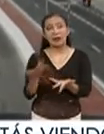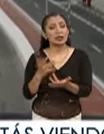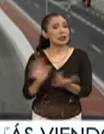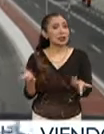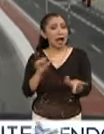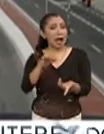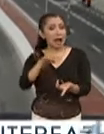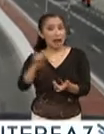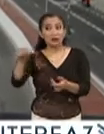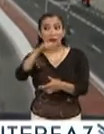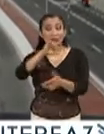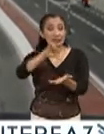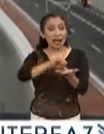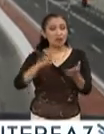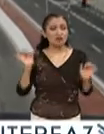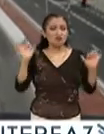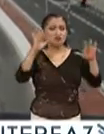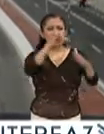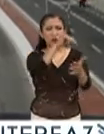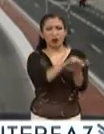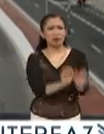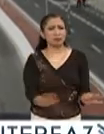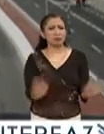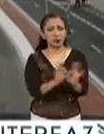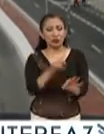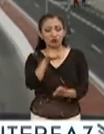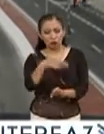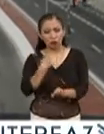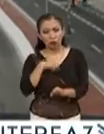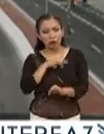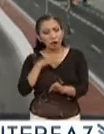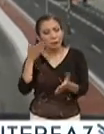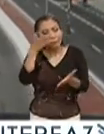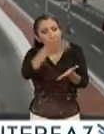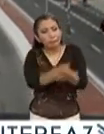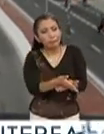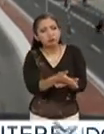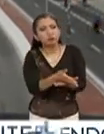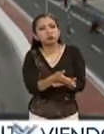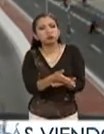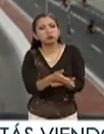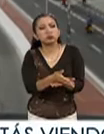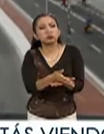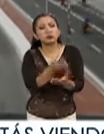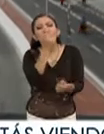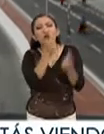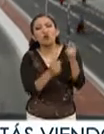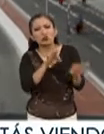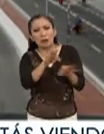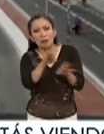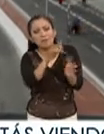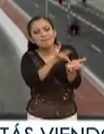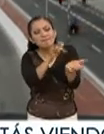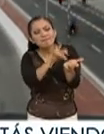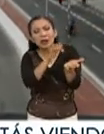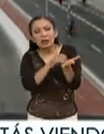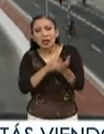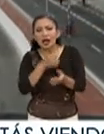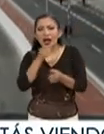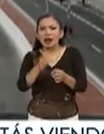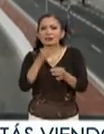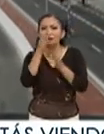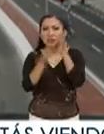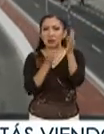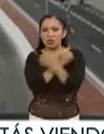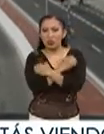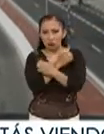que, Ana Cristina, este es un centro emblemático donde estaremos también formando algunos trabajos para la Agencia Informativa de